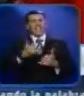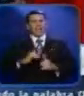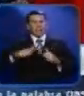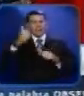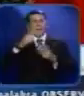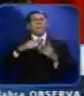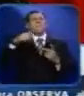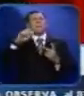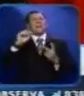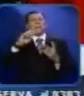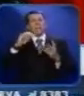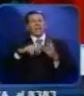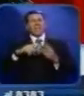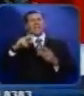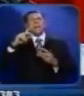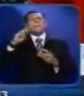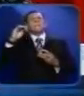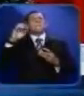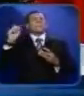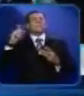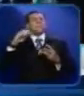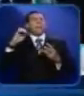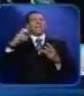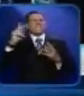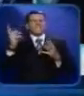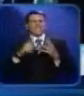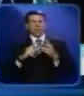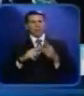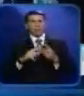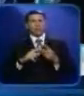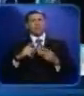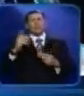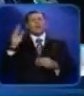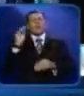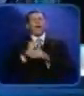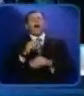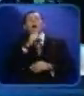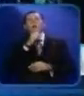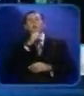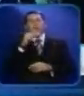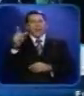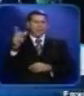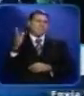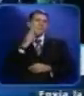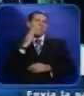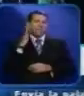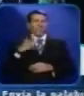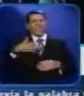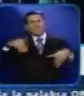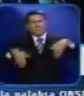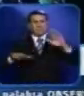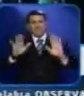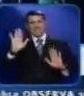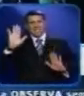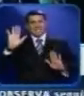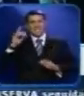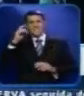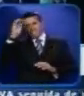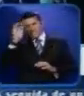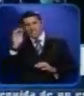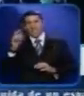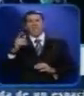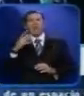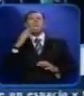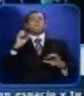Paris Michael y Prince Michael II, a los cuidados de Katherine Jackson, abuela paterna. Parece que los niños están de maravilla con